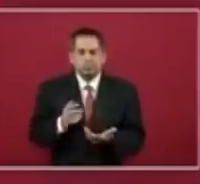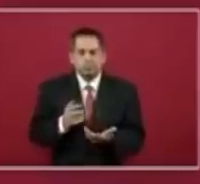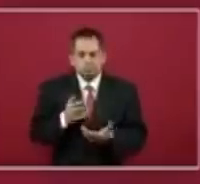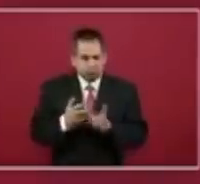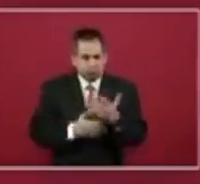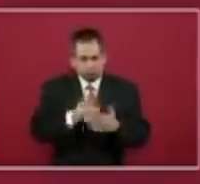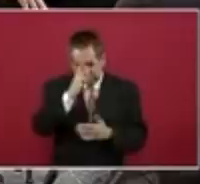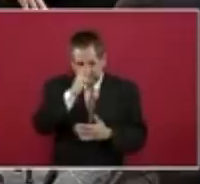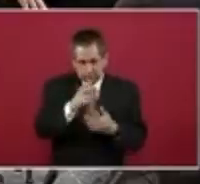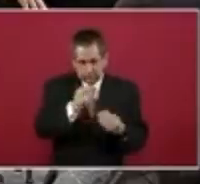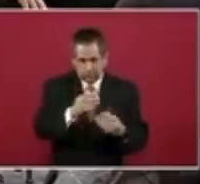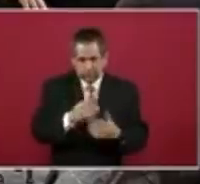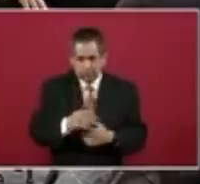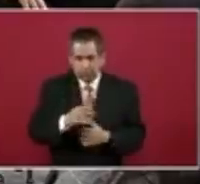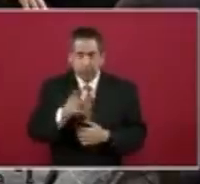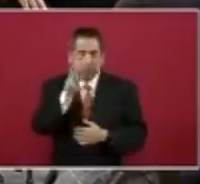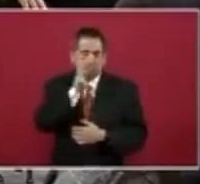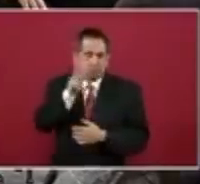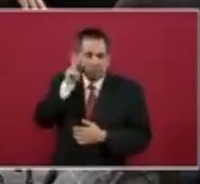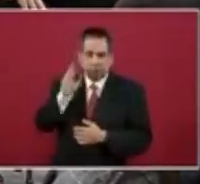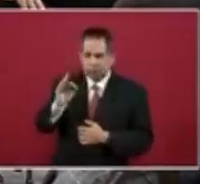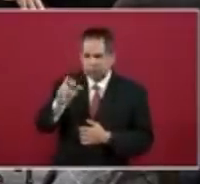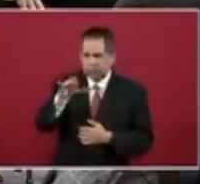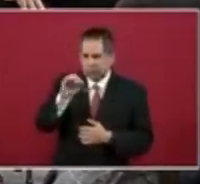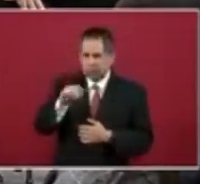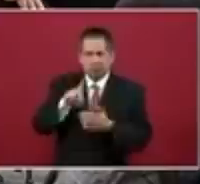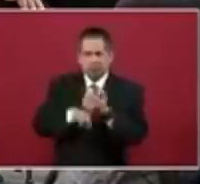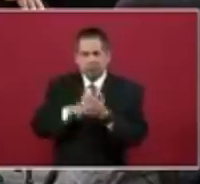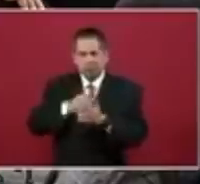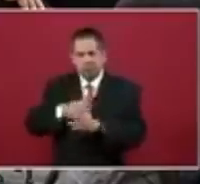respeto mucho al Papa Francisco y respeto